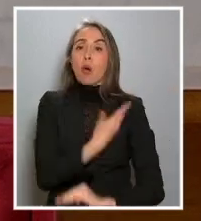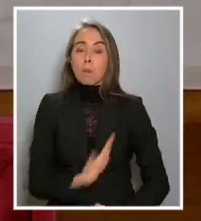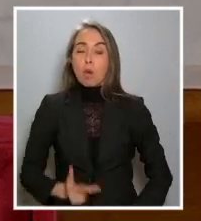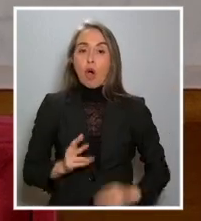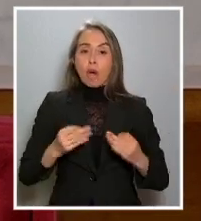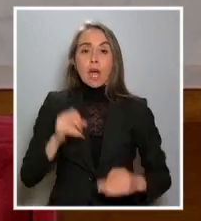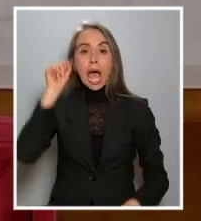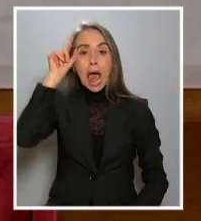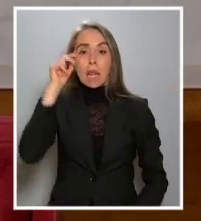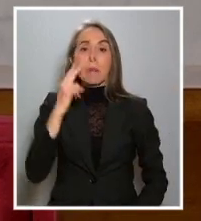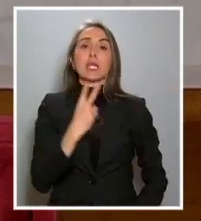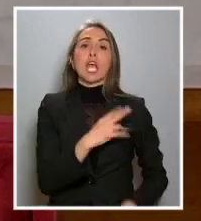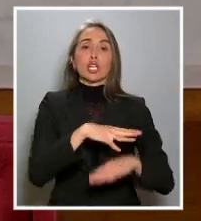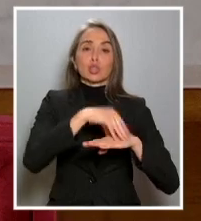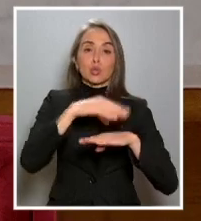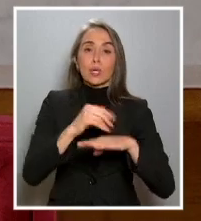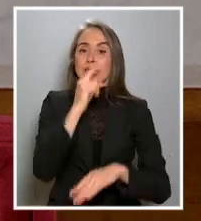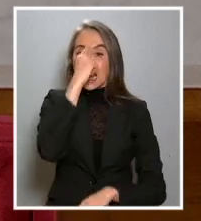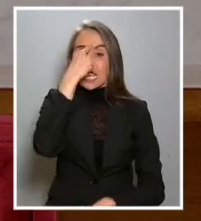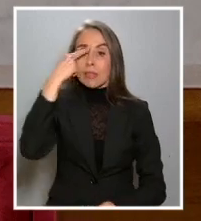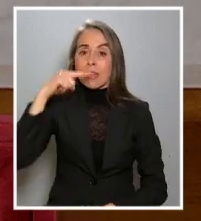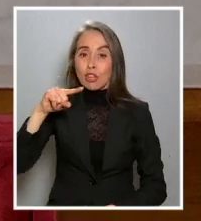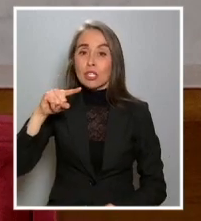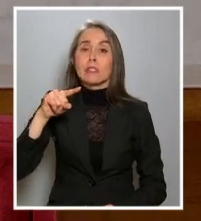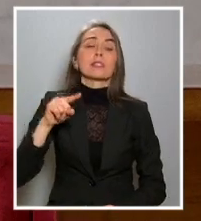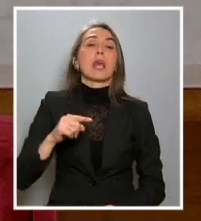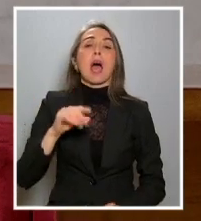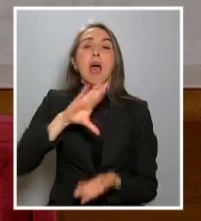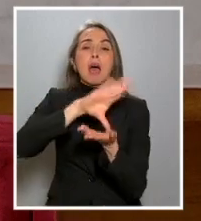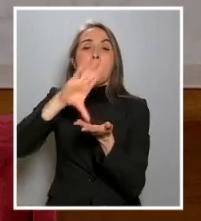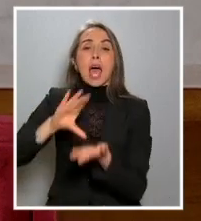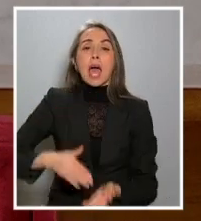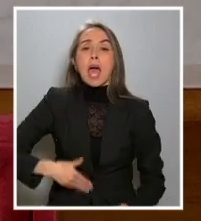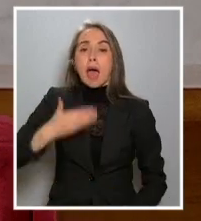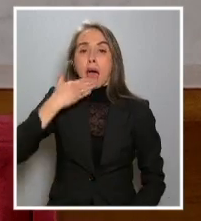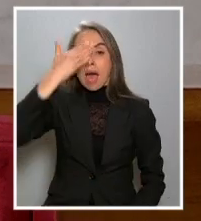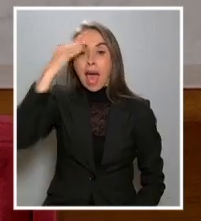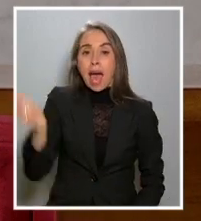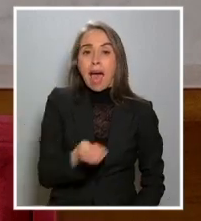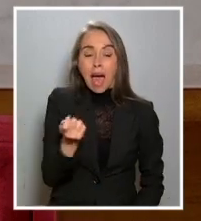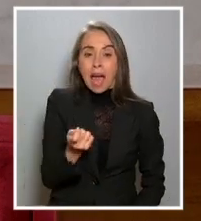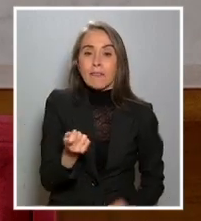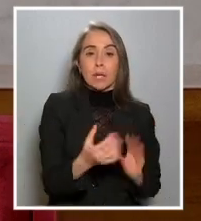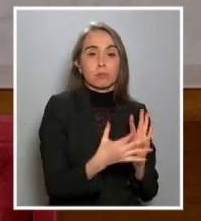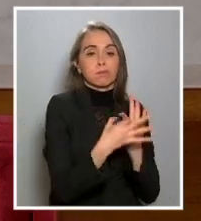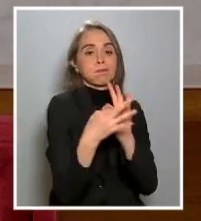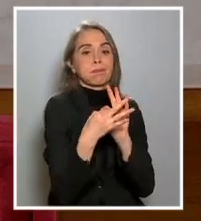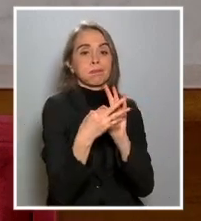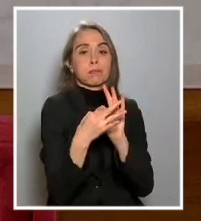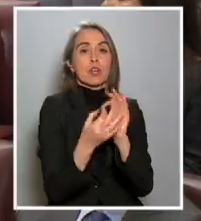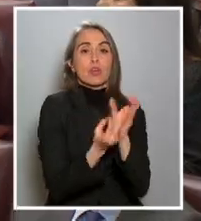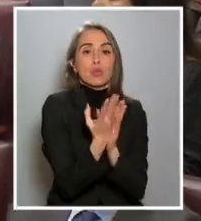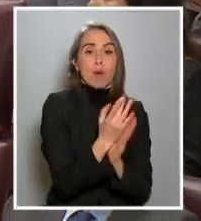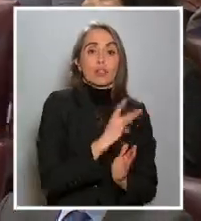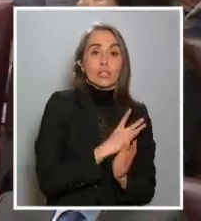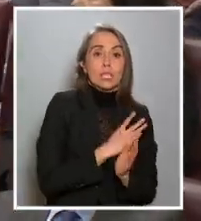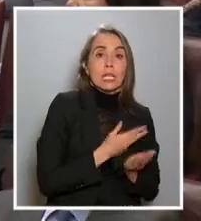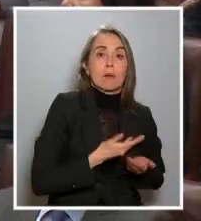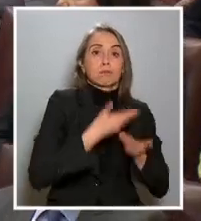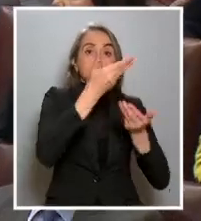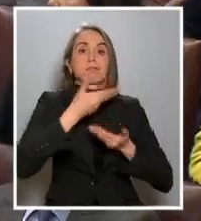Alemania, Suecia, India, Indonesia y Emiratos Árabes, con el objetivo de afianzar y abrir nuevos lazos